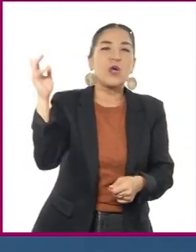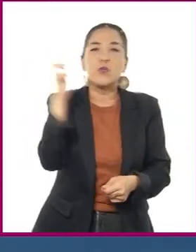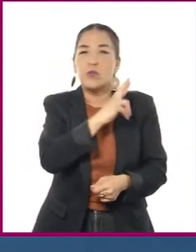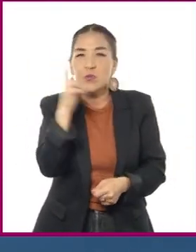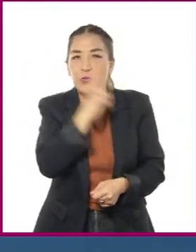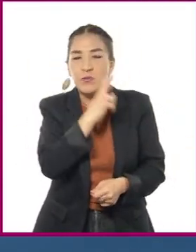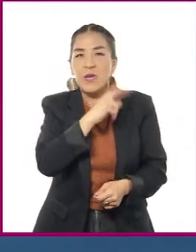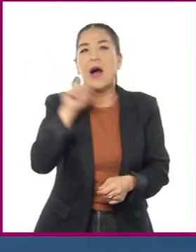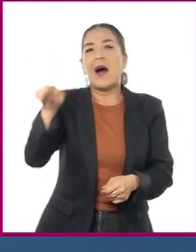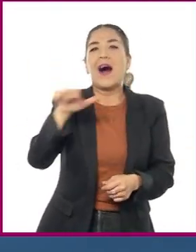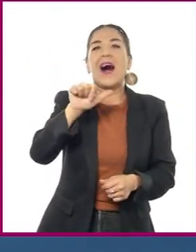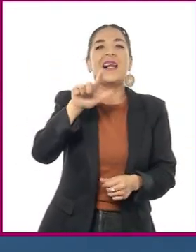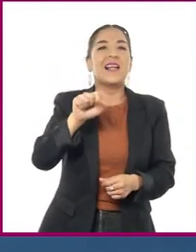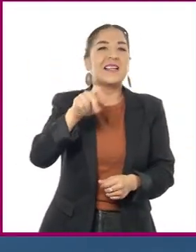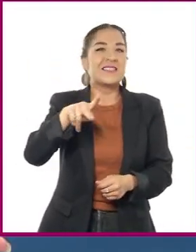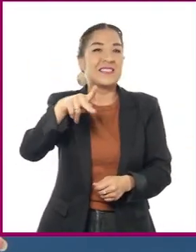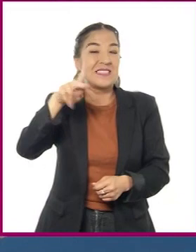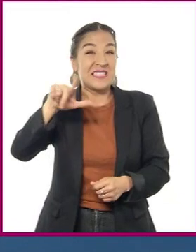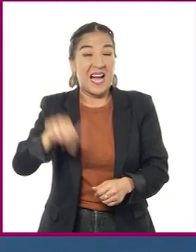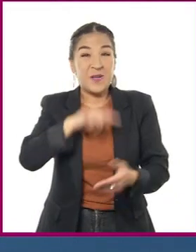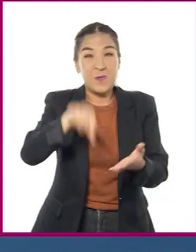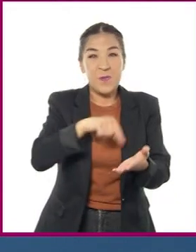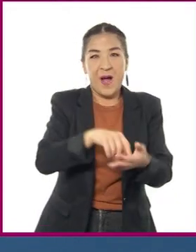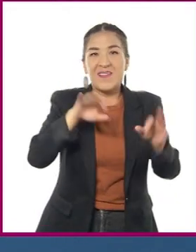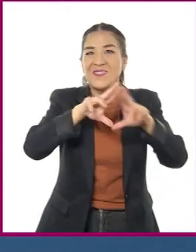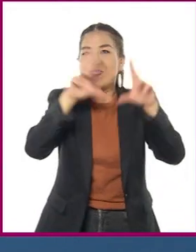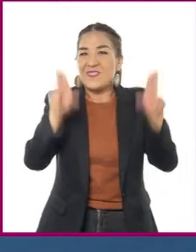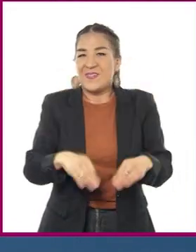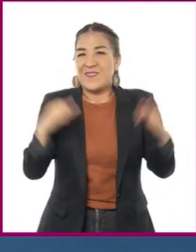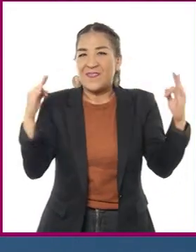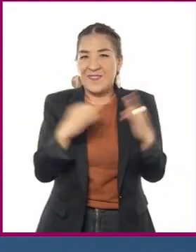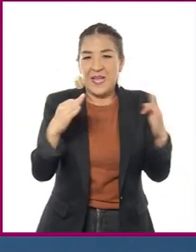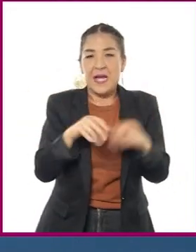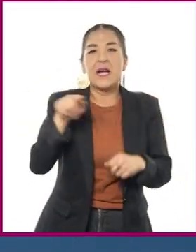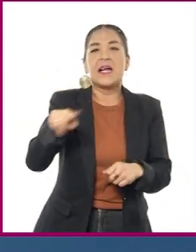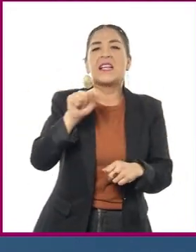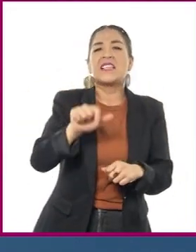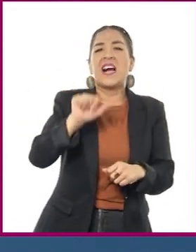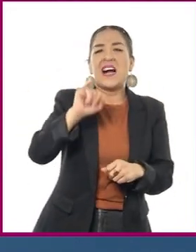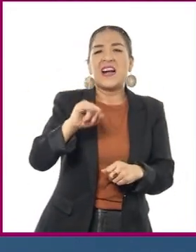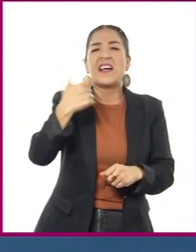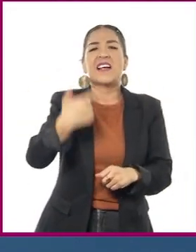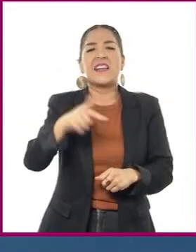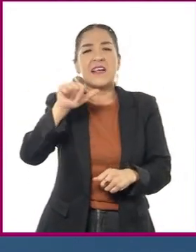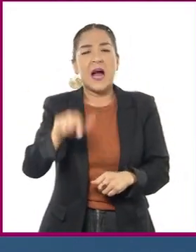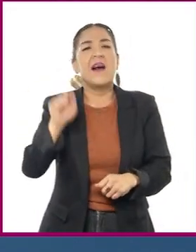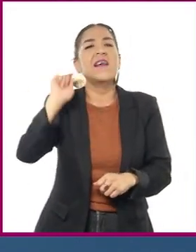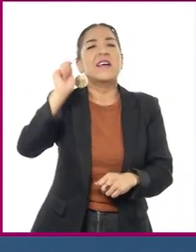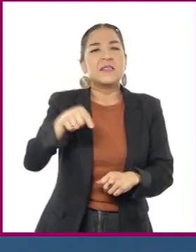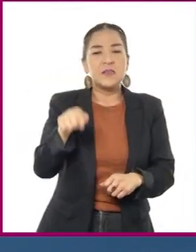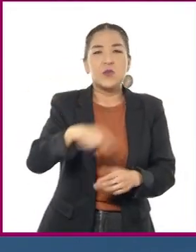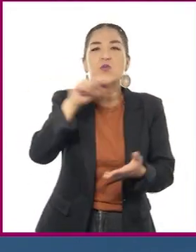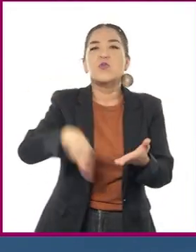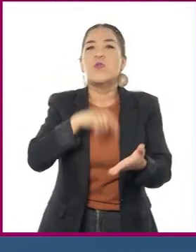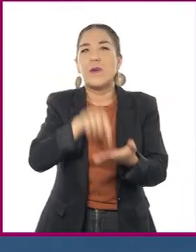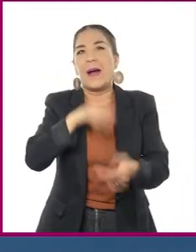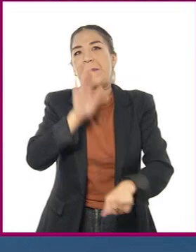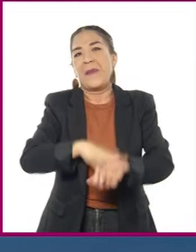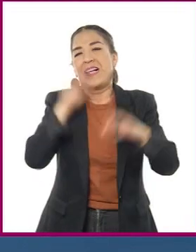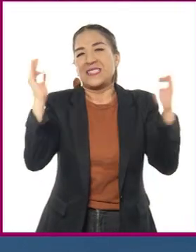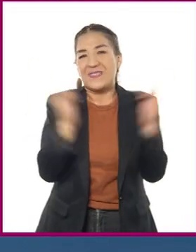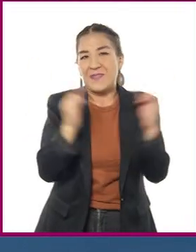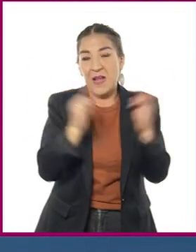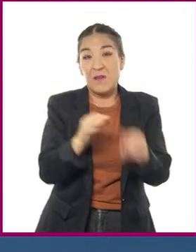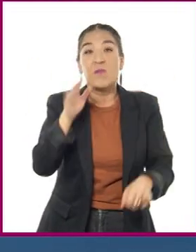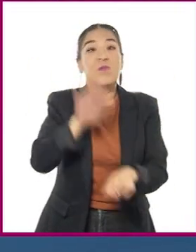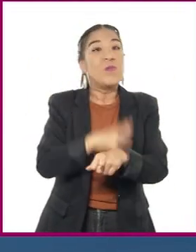Rusia o en Alaska, en donde predomina la taiga, que se caracteriza por tener un clima muy frío y por